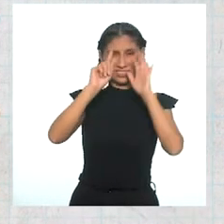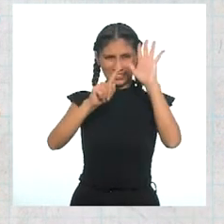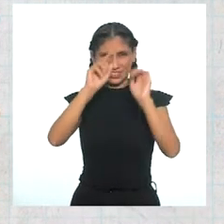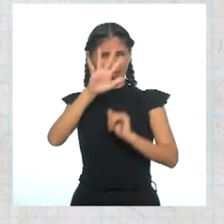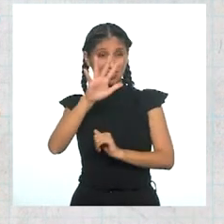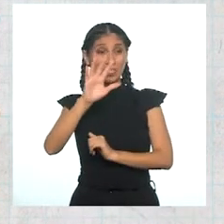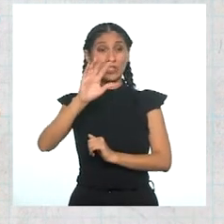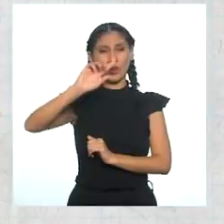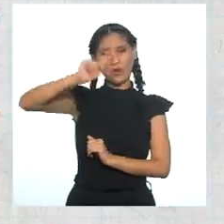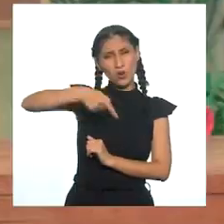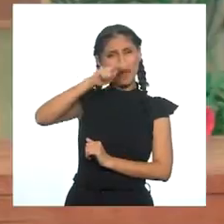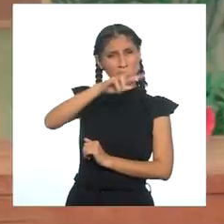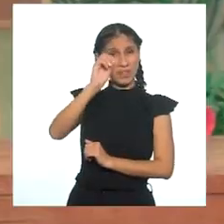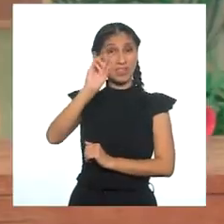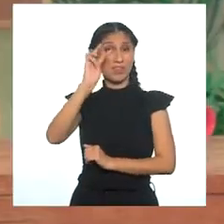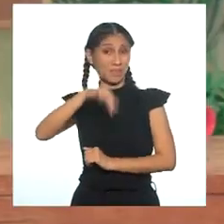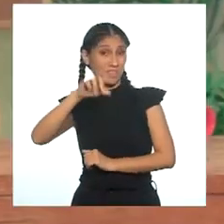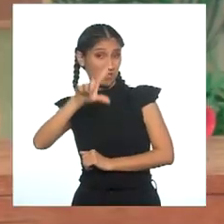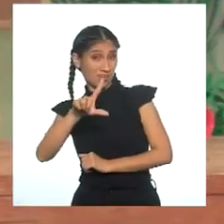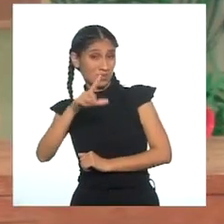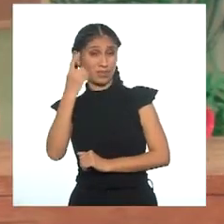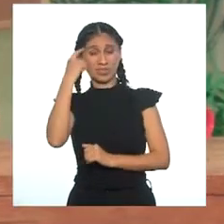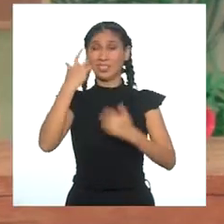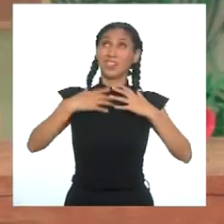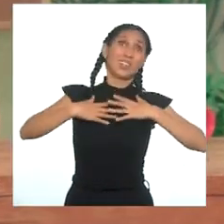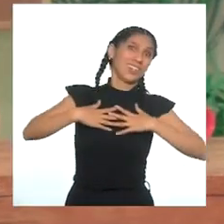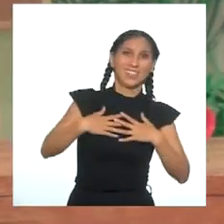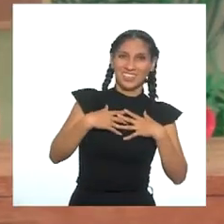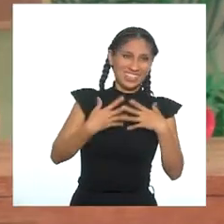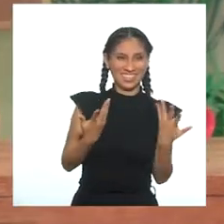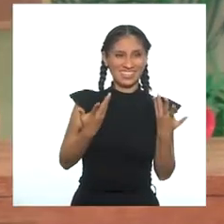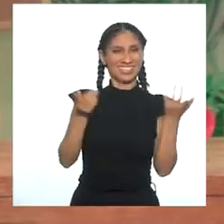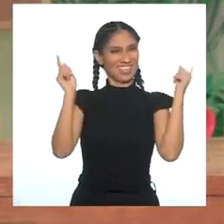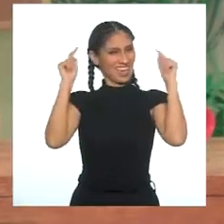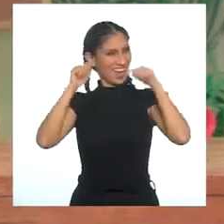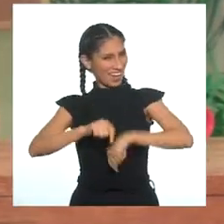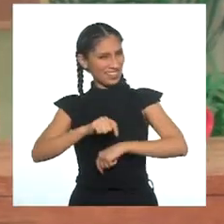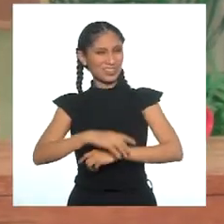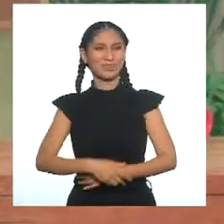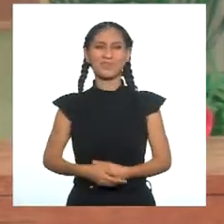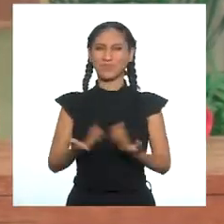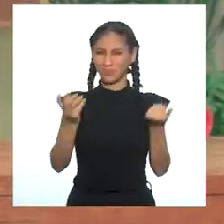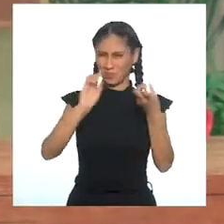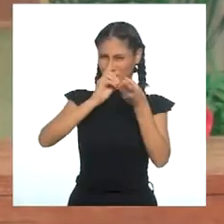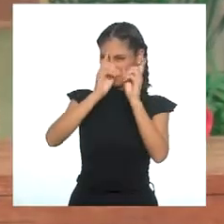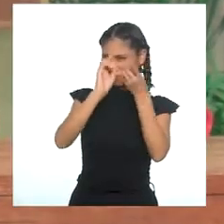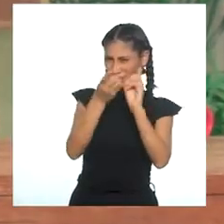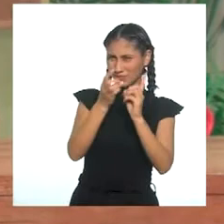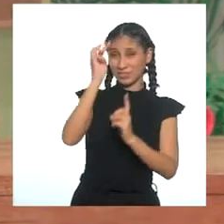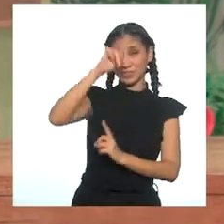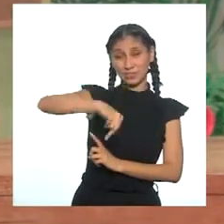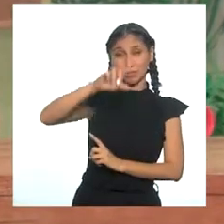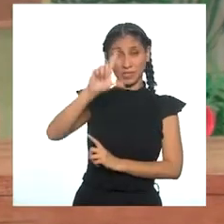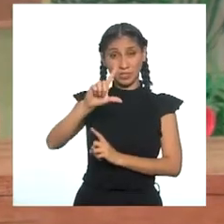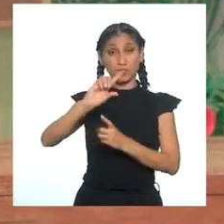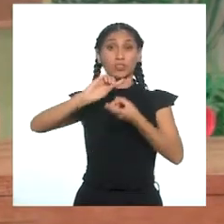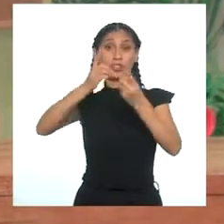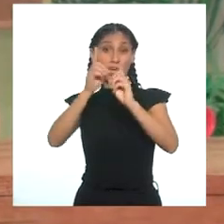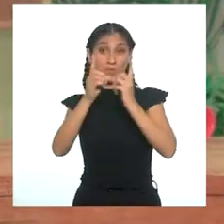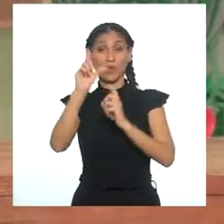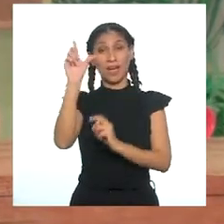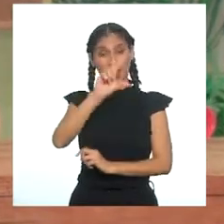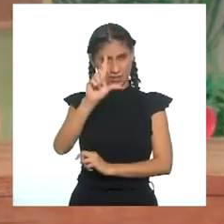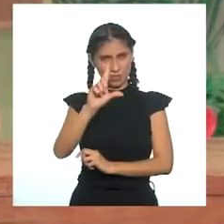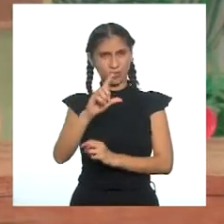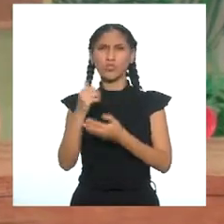565,20 mililitros. ¡Ay, estoy agotado! Ahora voy a convertir los mililitros a litros con